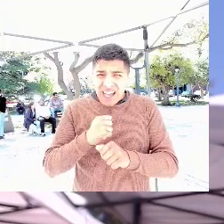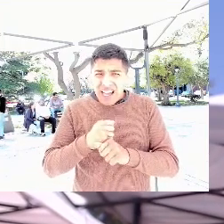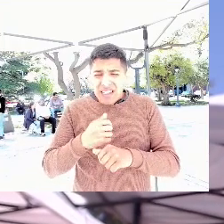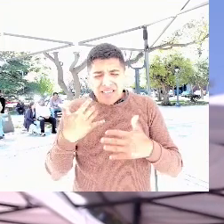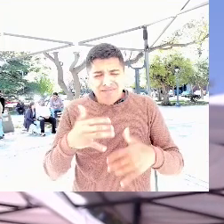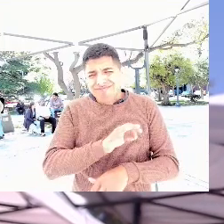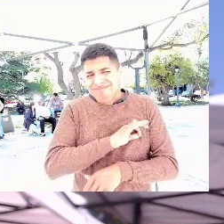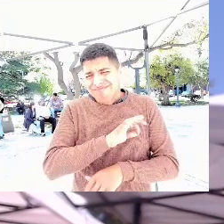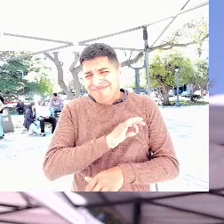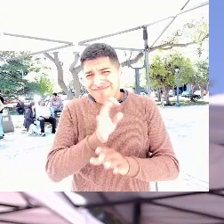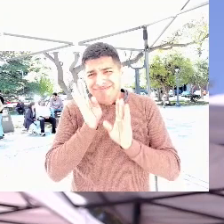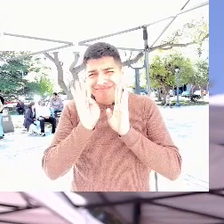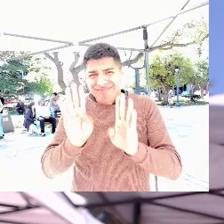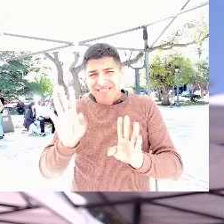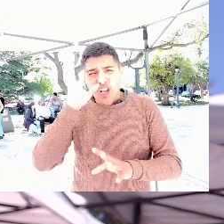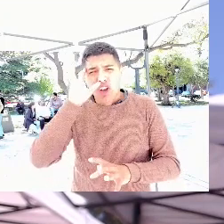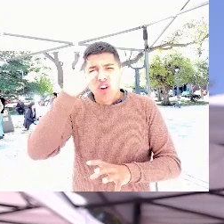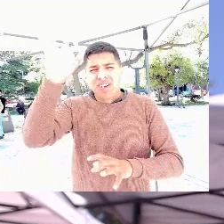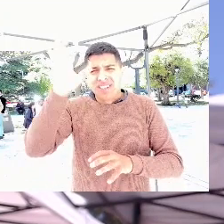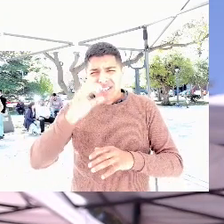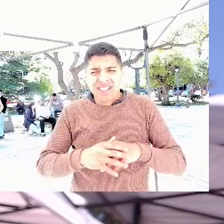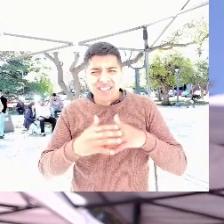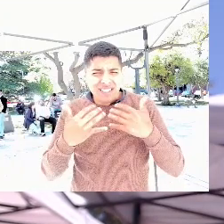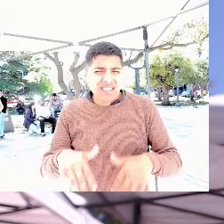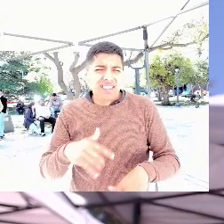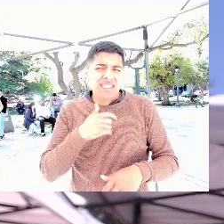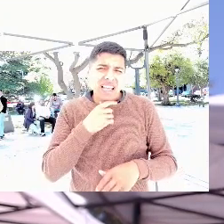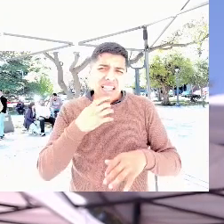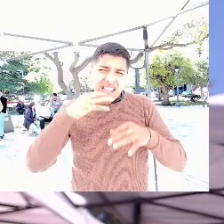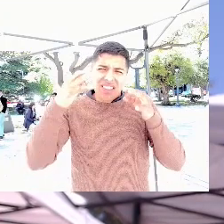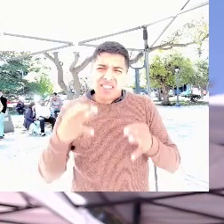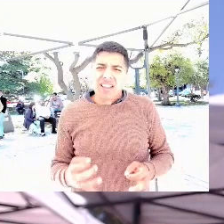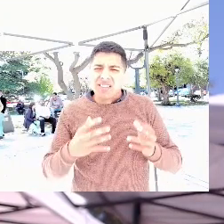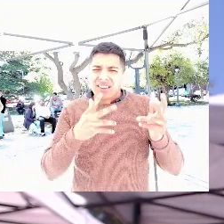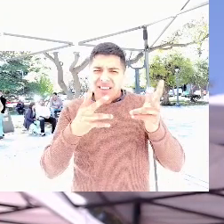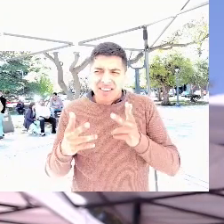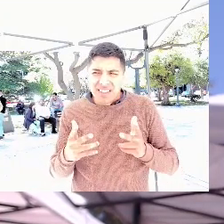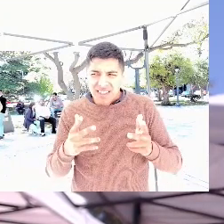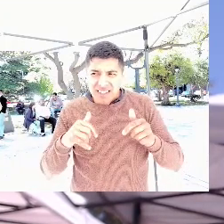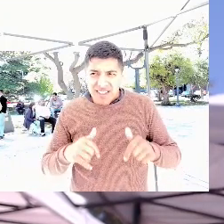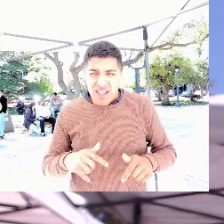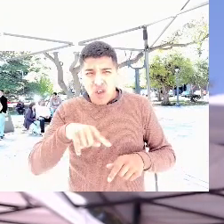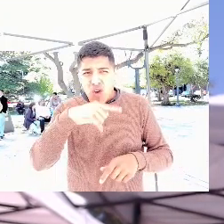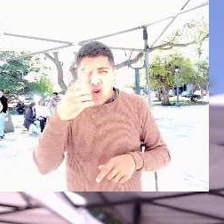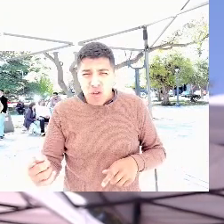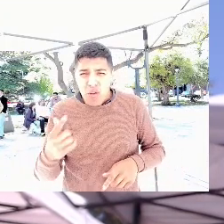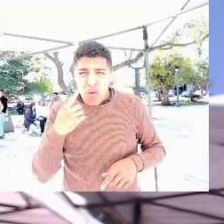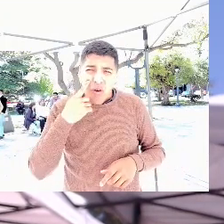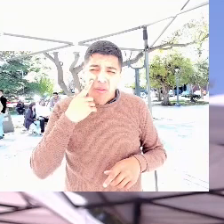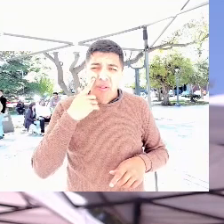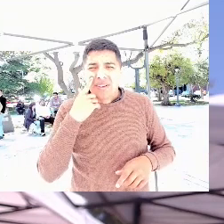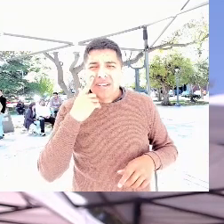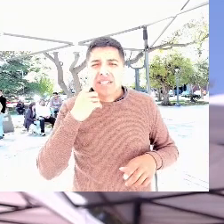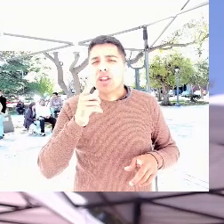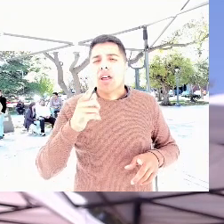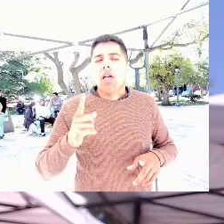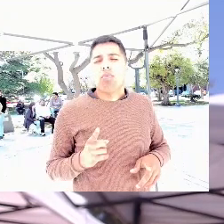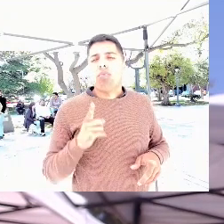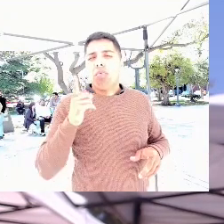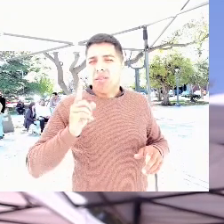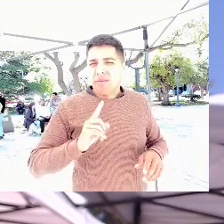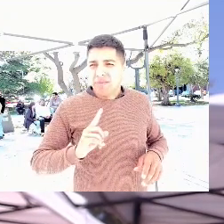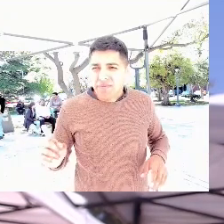histórica. Y quiero remontar y quiero decirlo porque realmente es digno de destacar por sobre el resto de los departamentos, de una manera soberbia, para